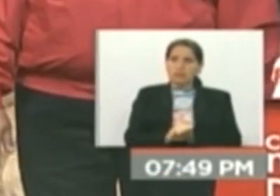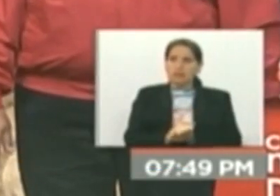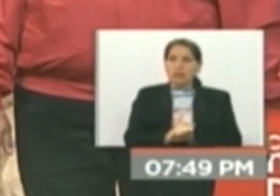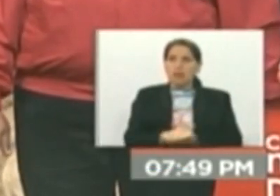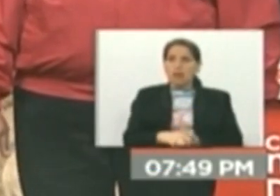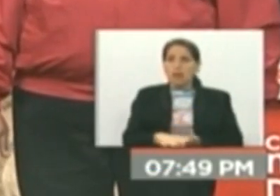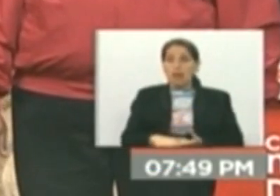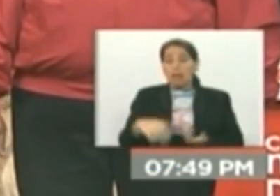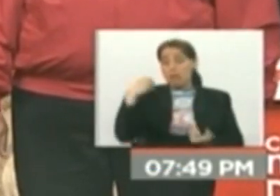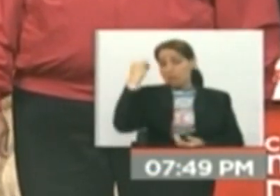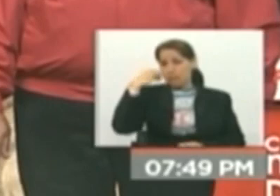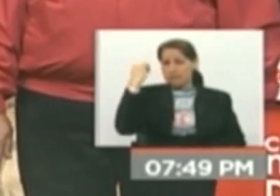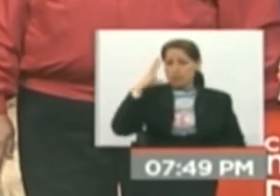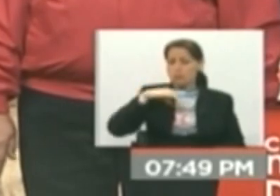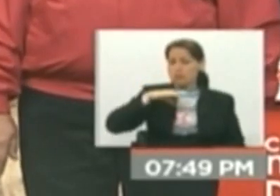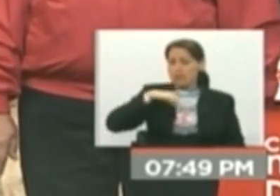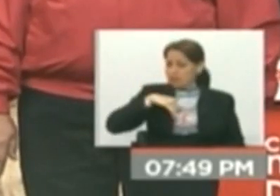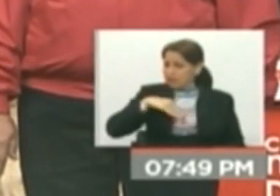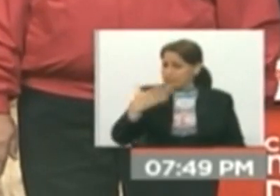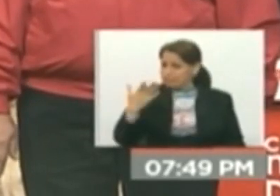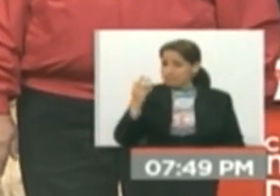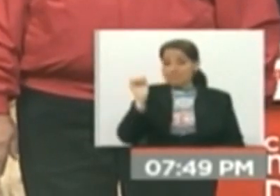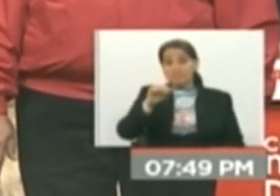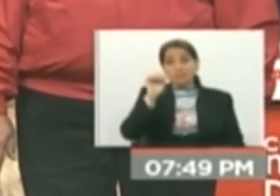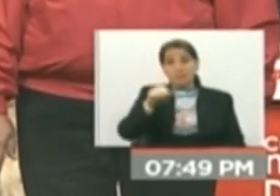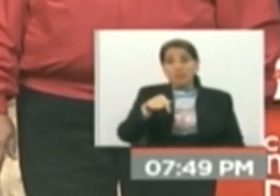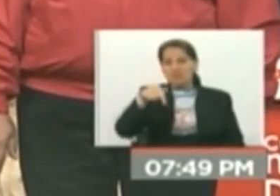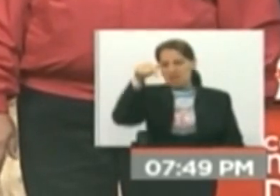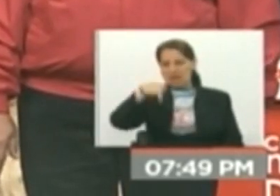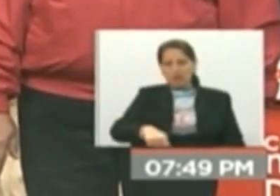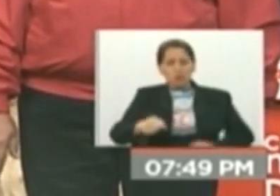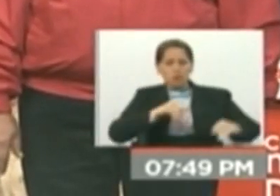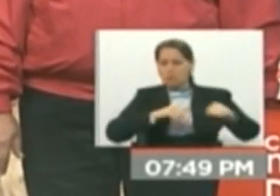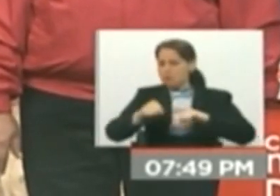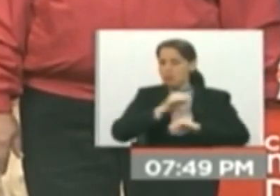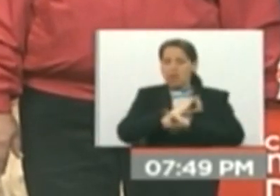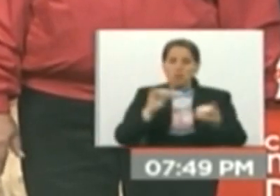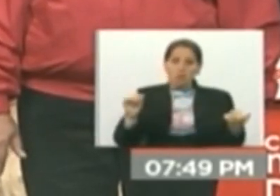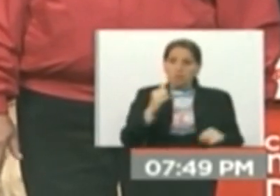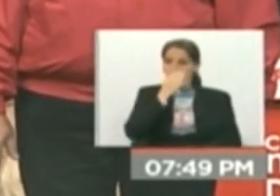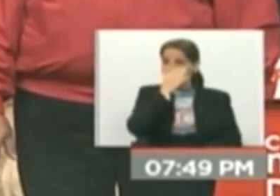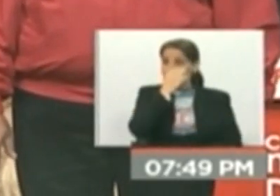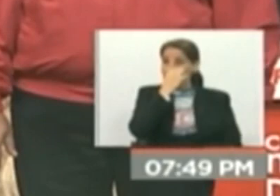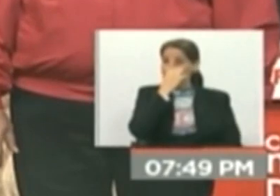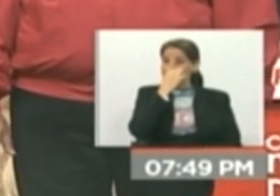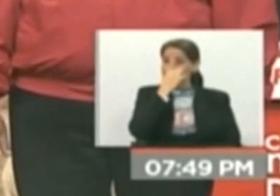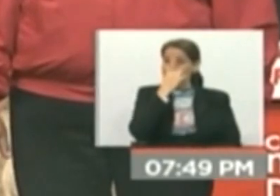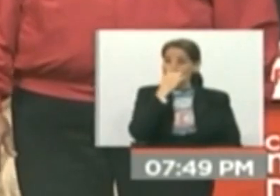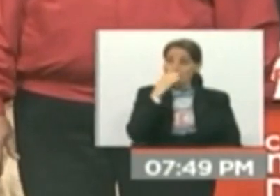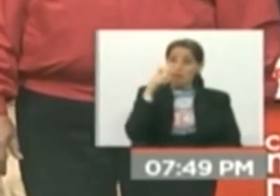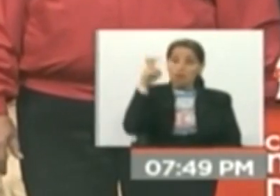Creyendo que el SEBIN se iba a comer ese cuento. De aquí no me muevo, dijo. Le metieron una